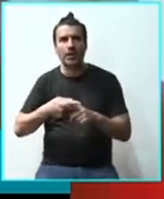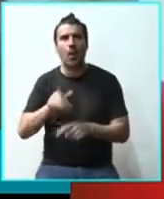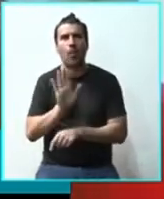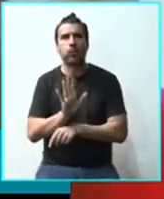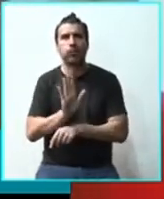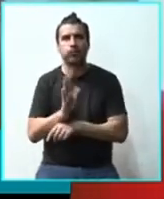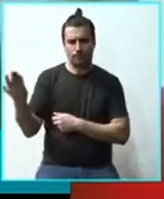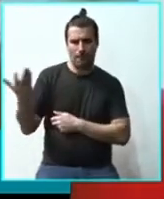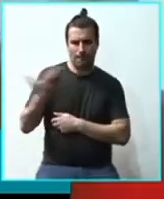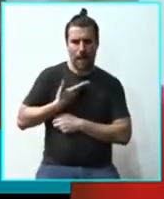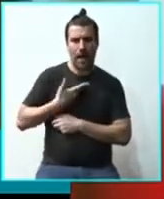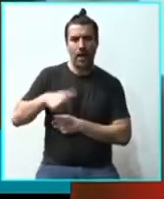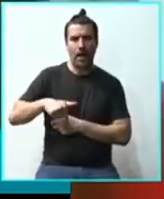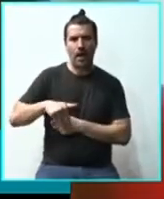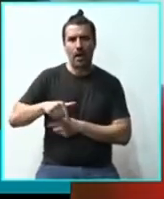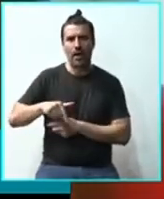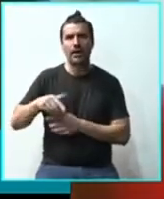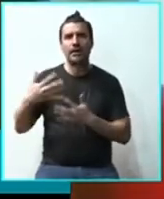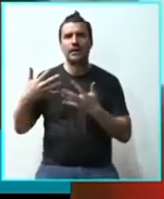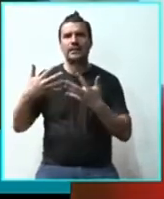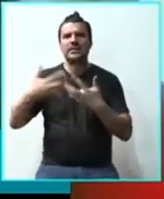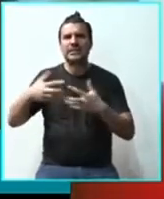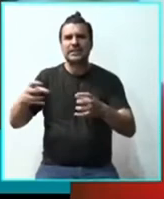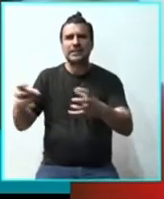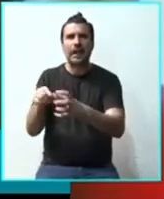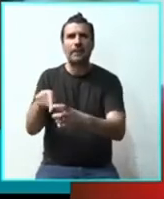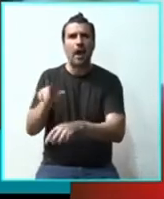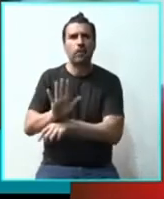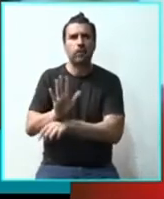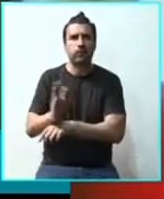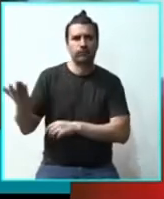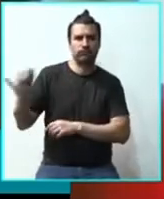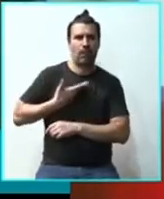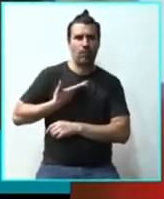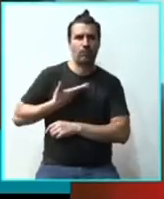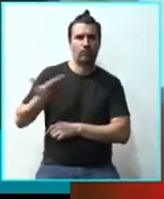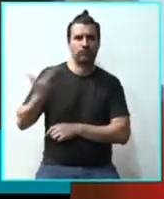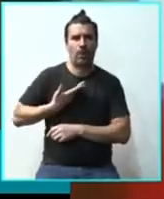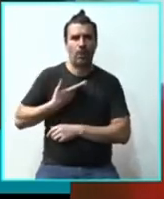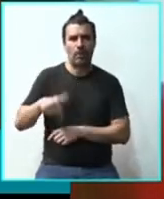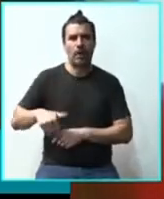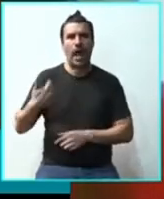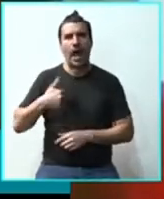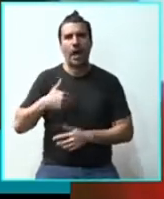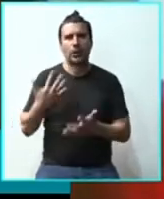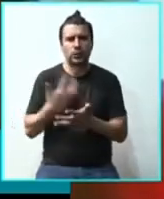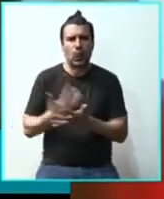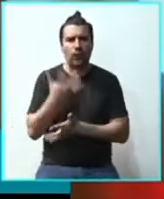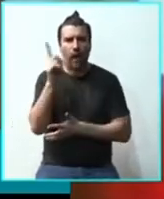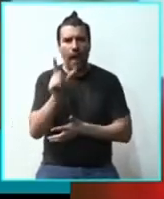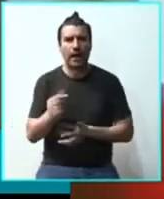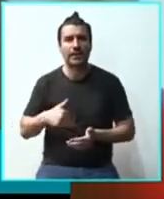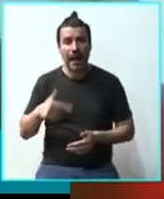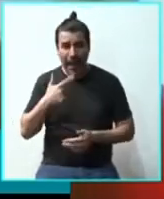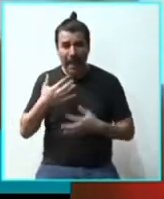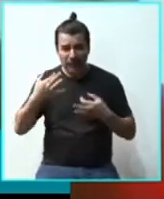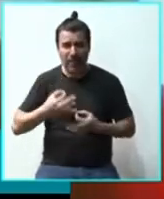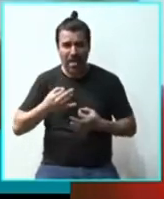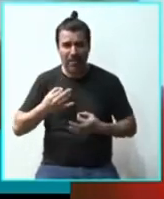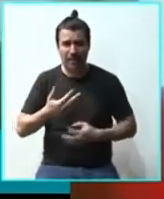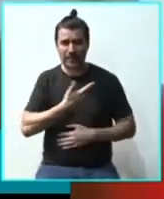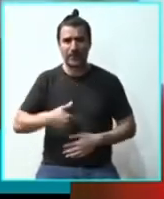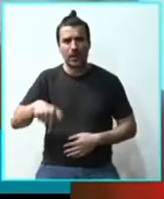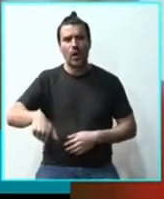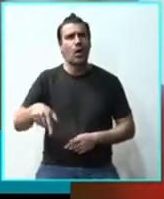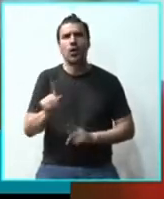atacados por estos sistemas terribles que ha sufrido la Argentina. Entonces, señor presidente, la verdad es que no se puede